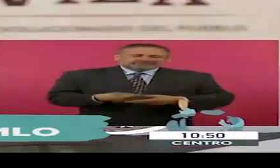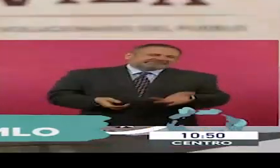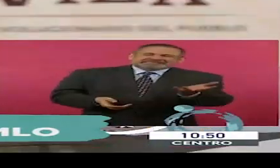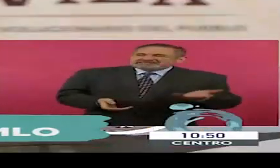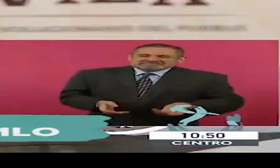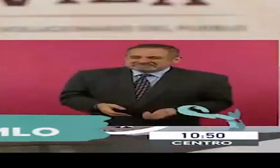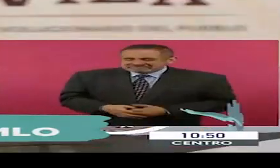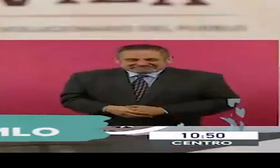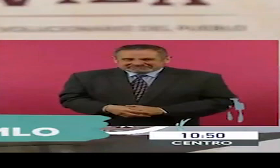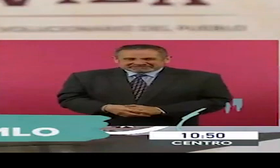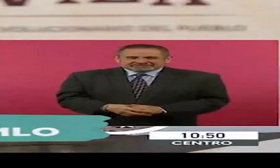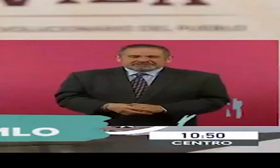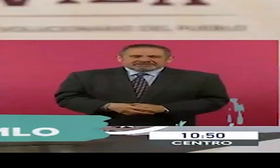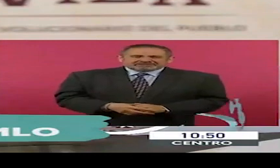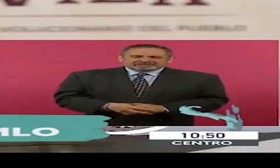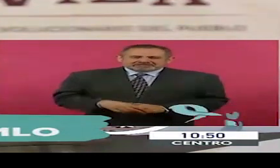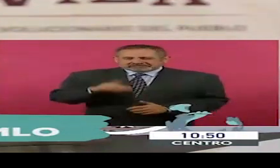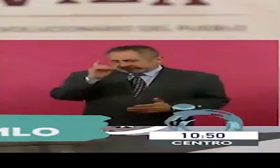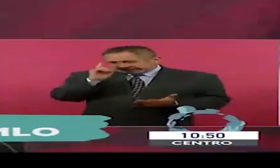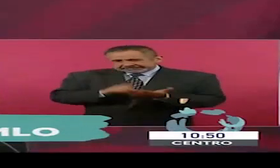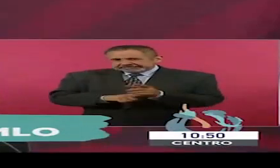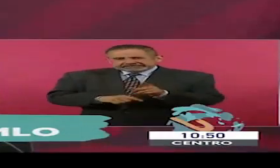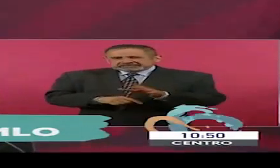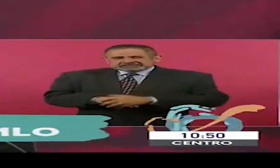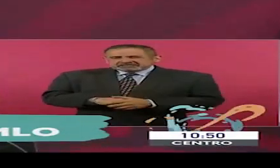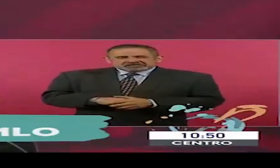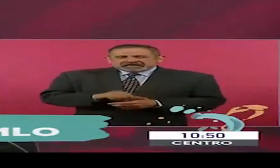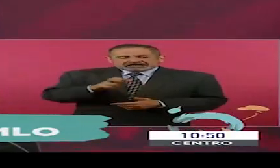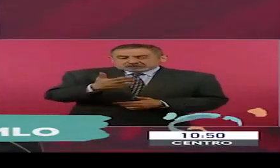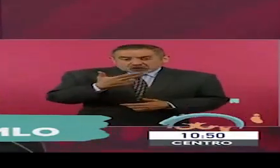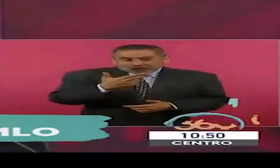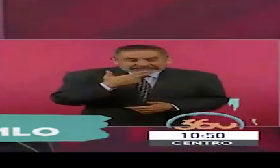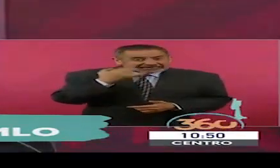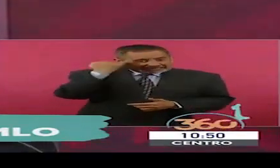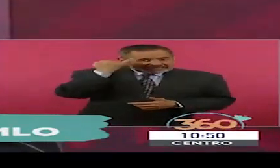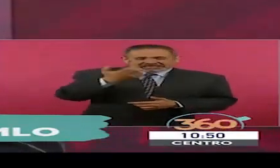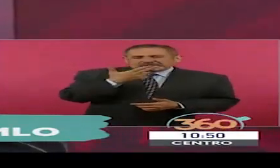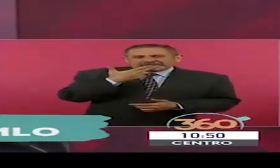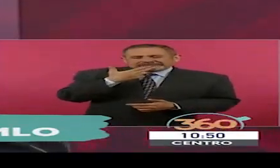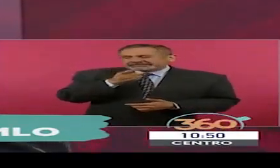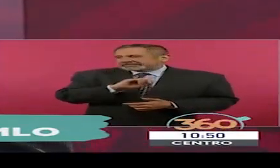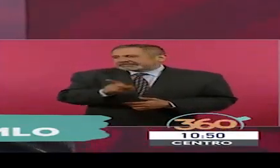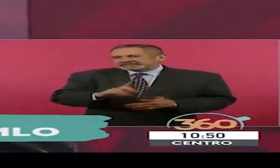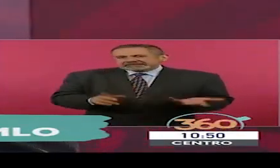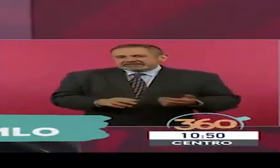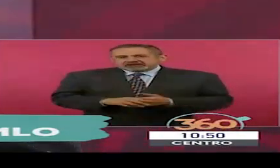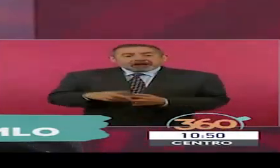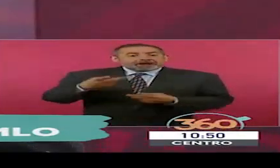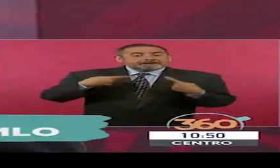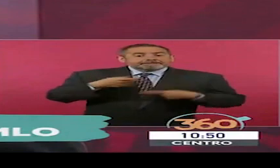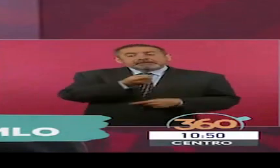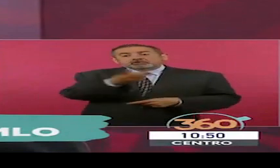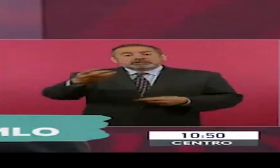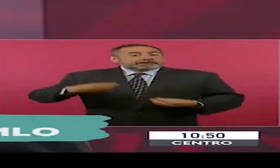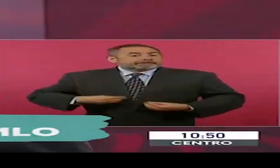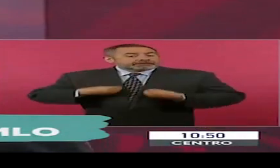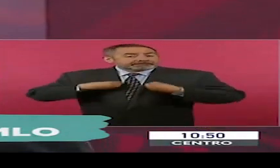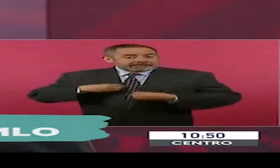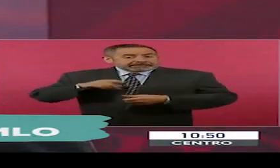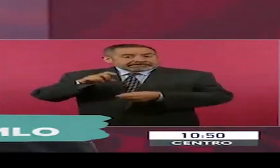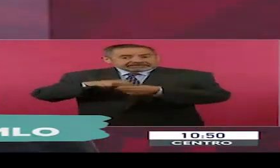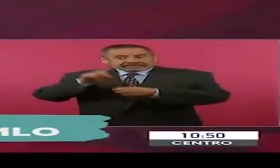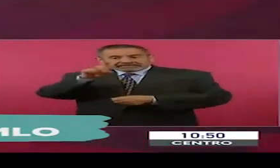también yo creo que ya no les funciona eso la gente de Texas